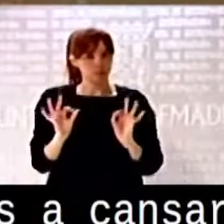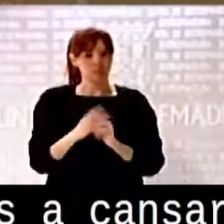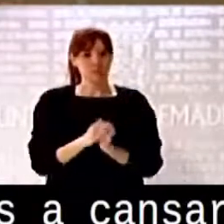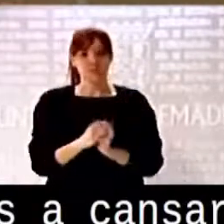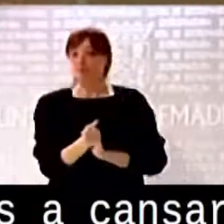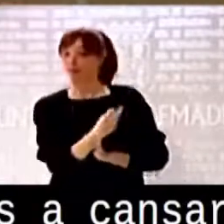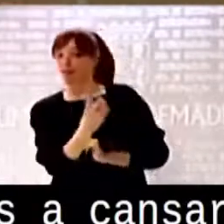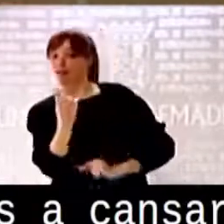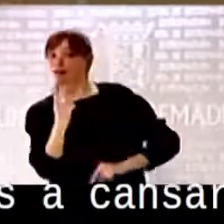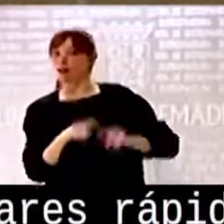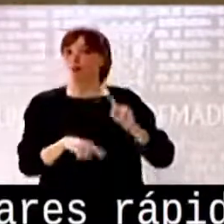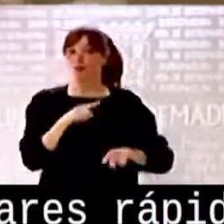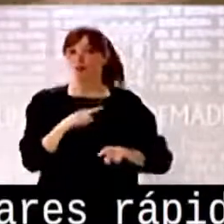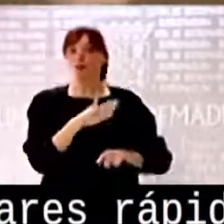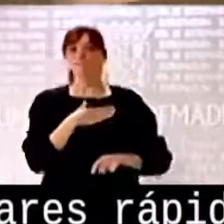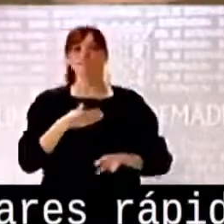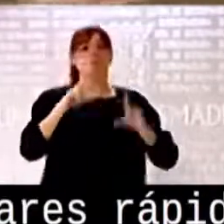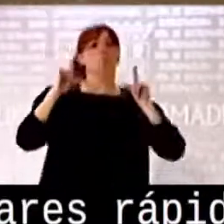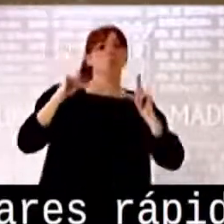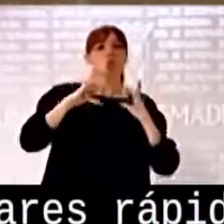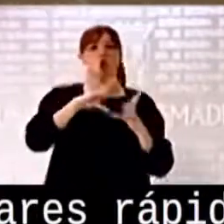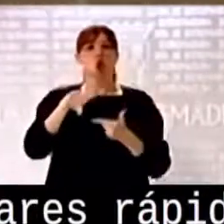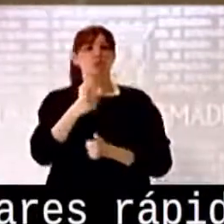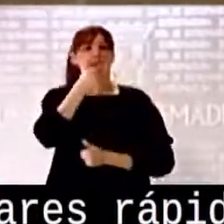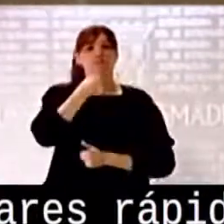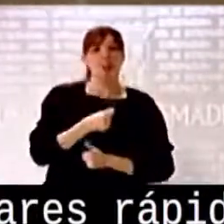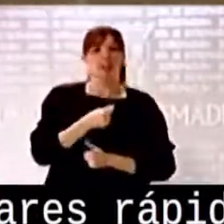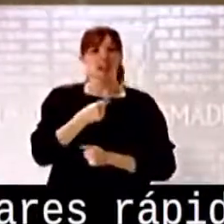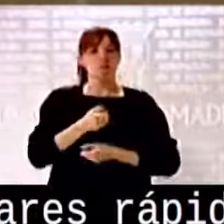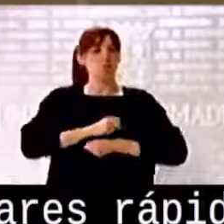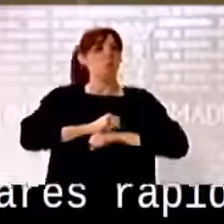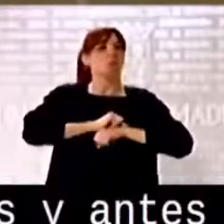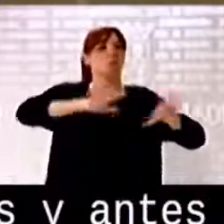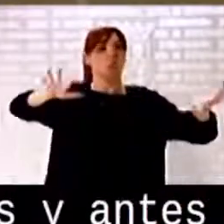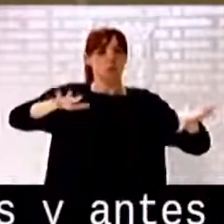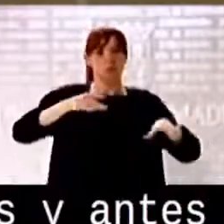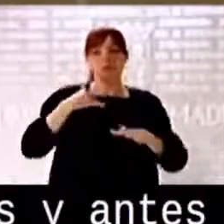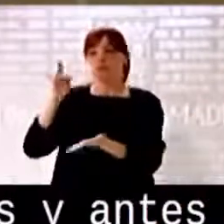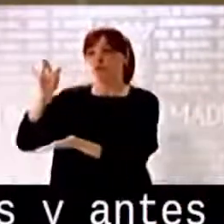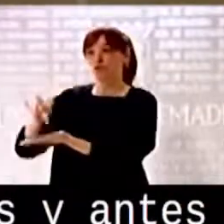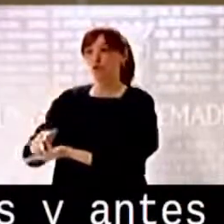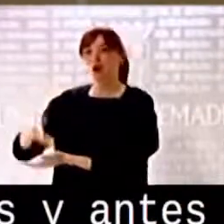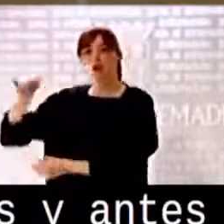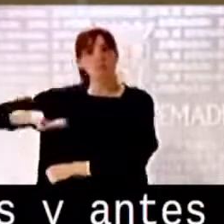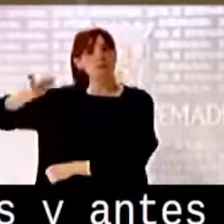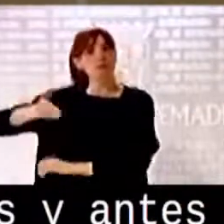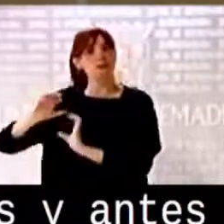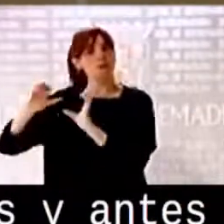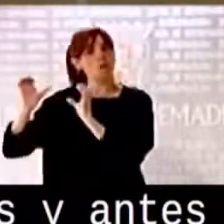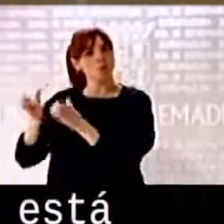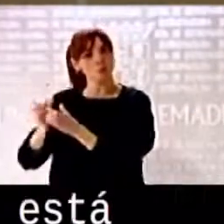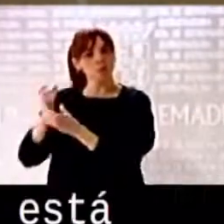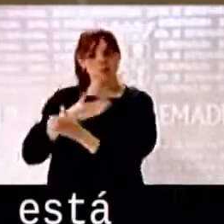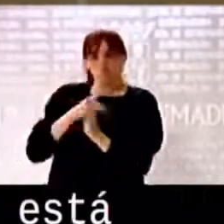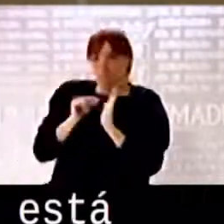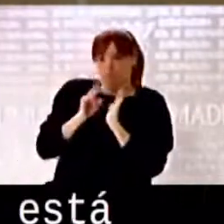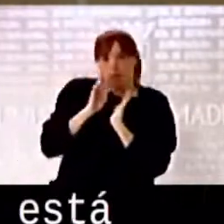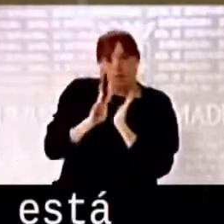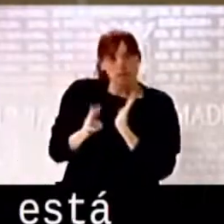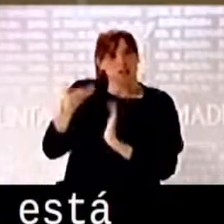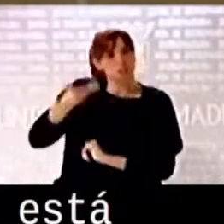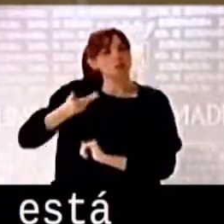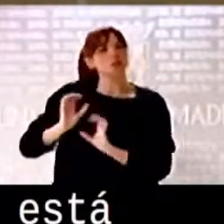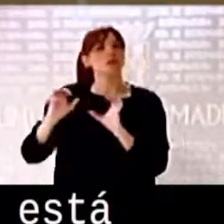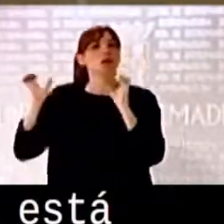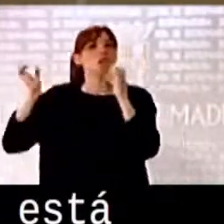Algunos quieren titulares rápidos y algunos quieren titulares fáciles. Y antes de llegar a un consejo tan importante, desde nuestro punto de vista, como